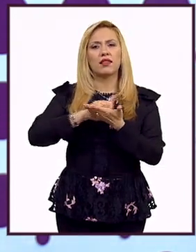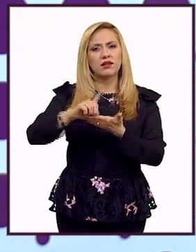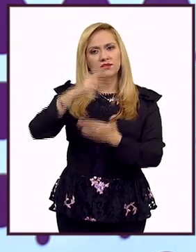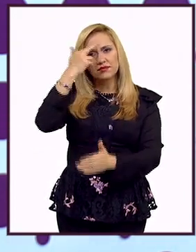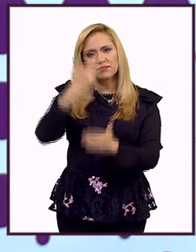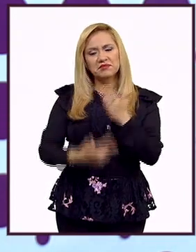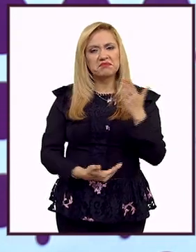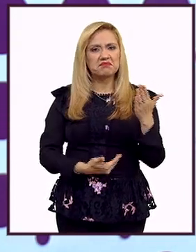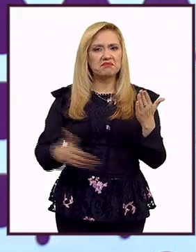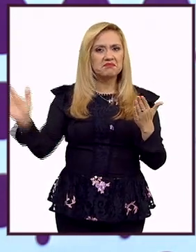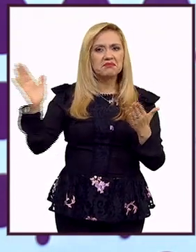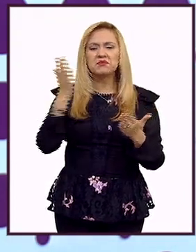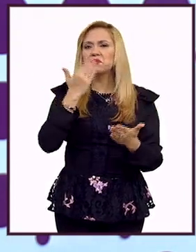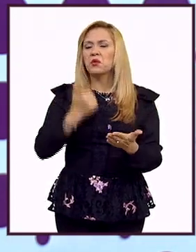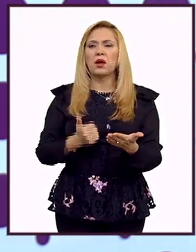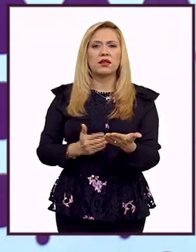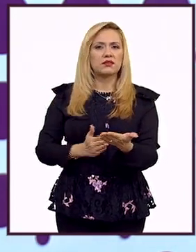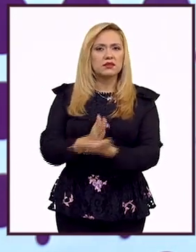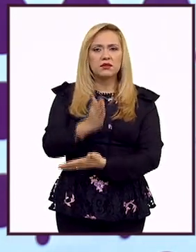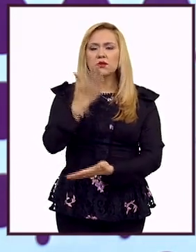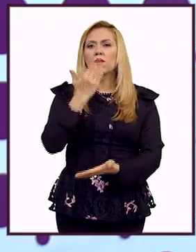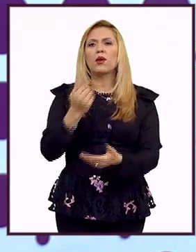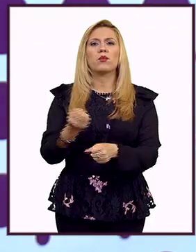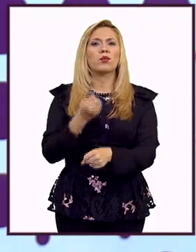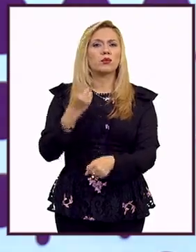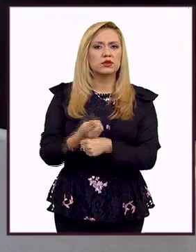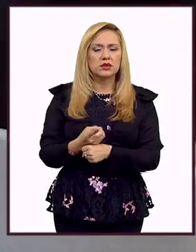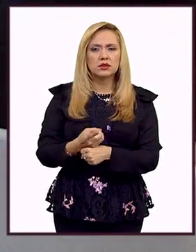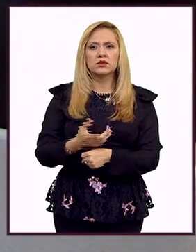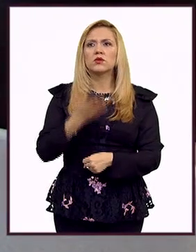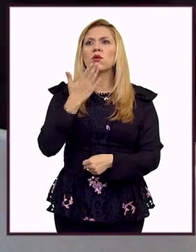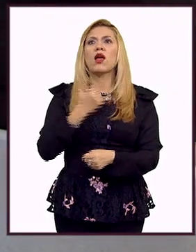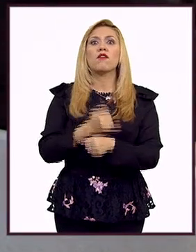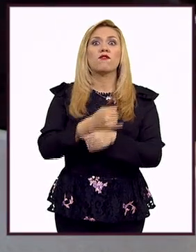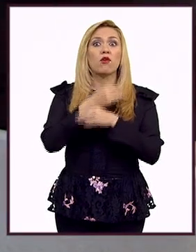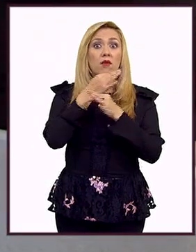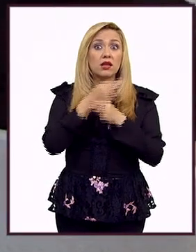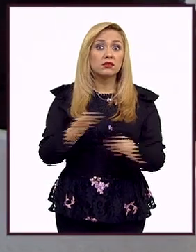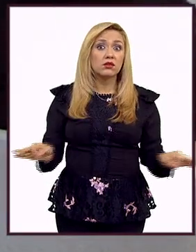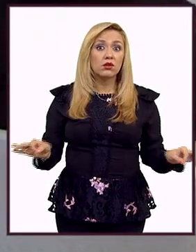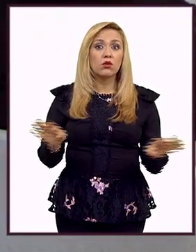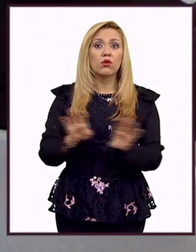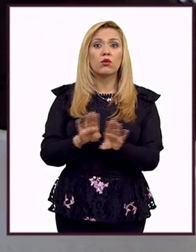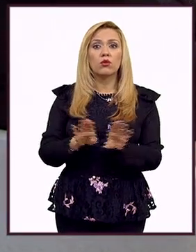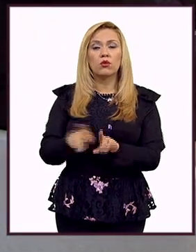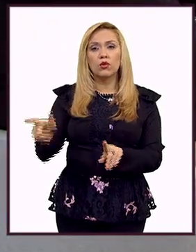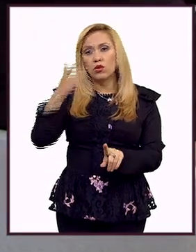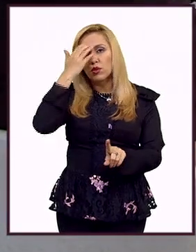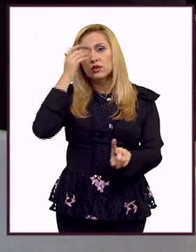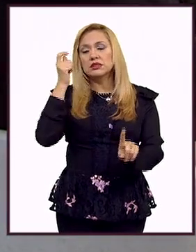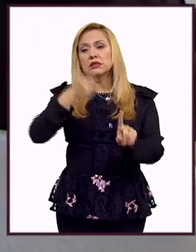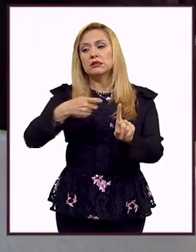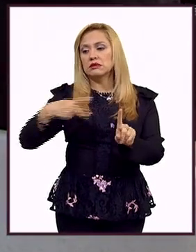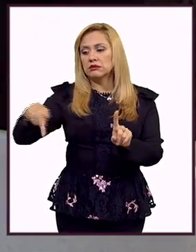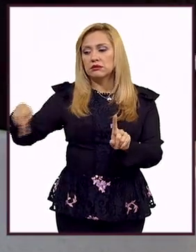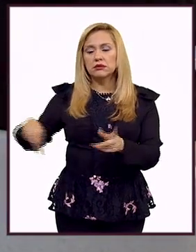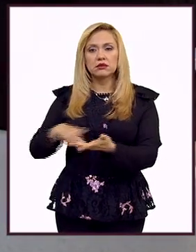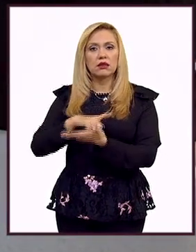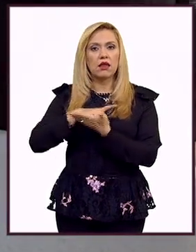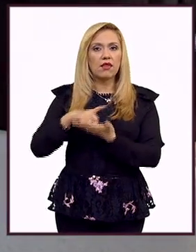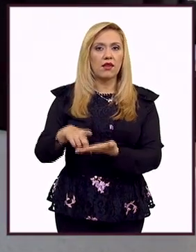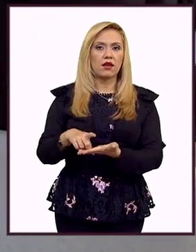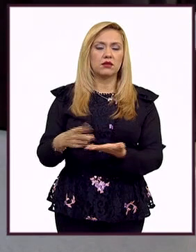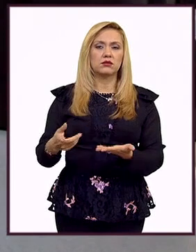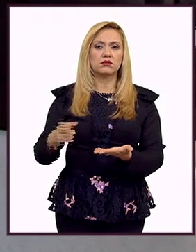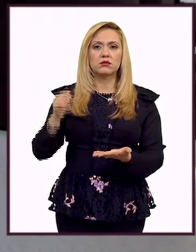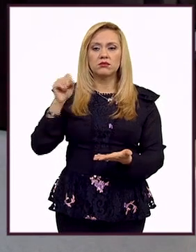no han tenido el acceso, no han tenido la oportunidad, no han tenido la información para acceder a sus derechos. Dentro de la